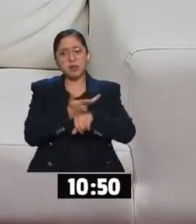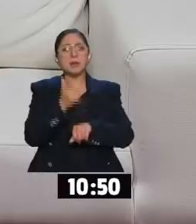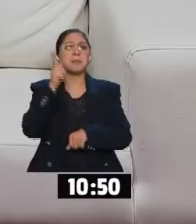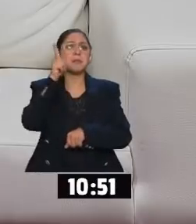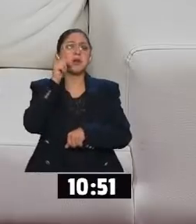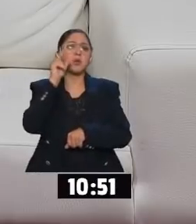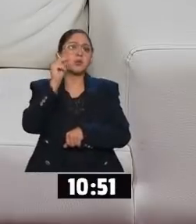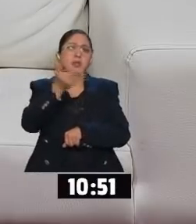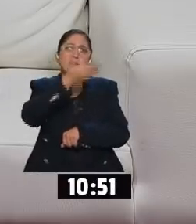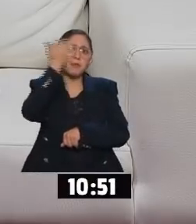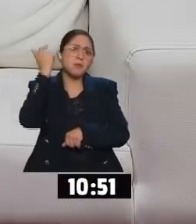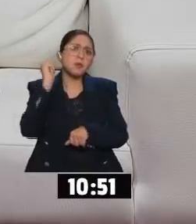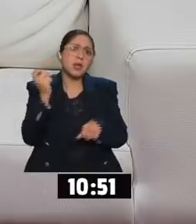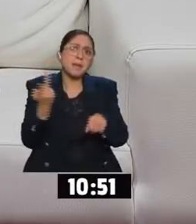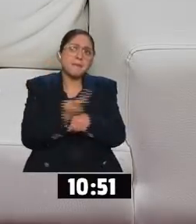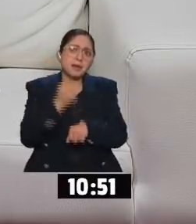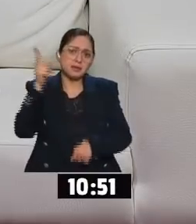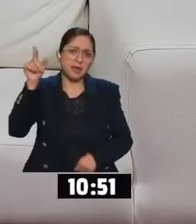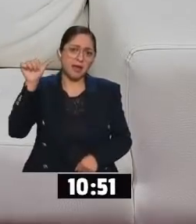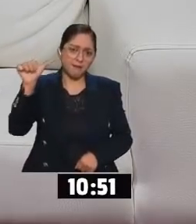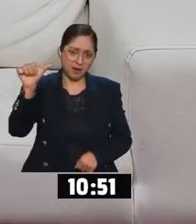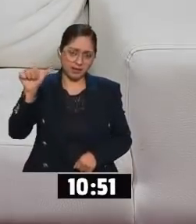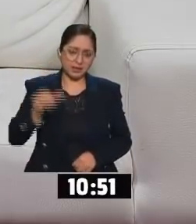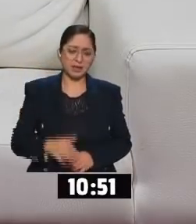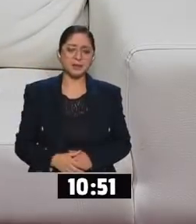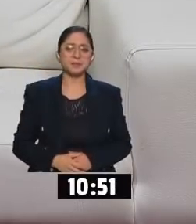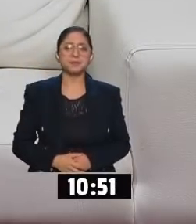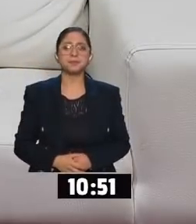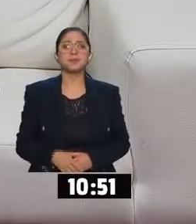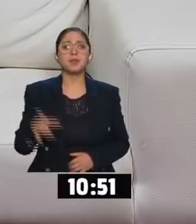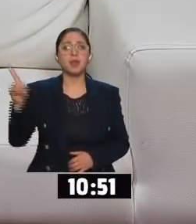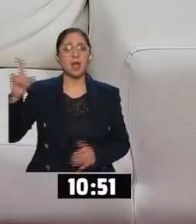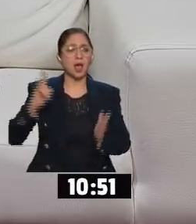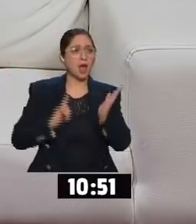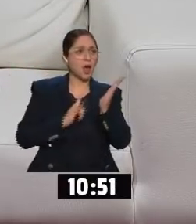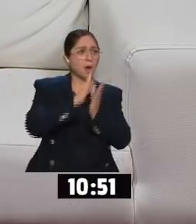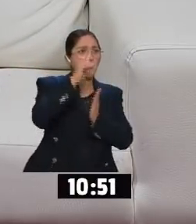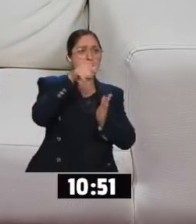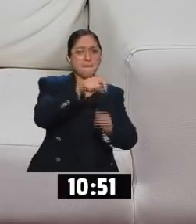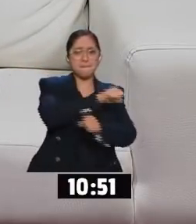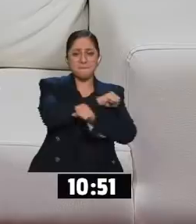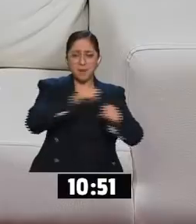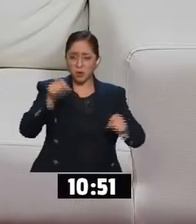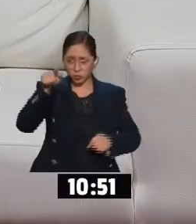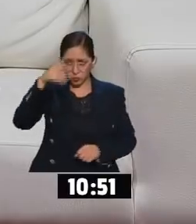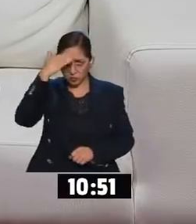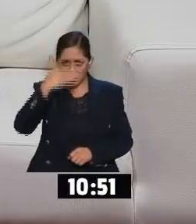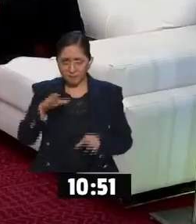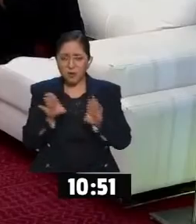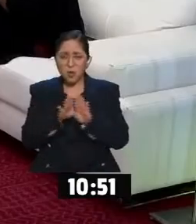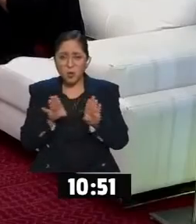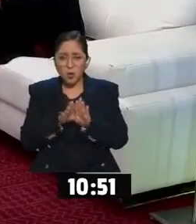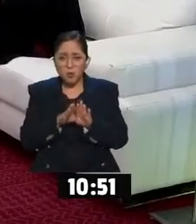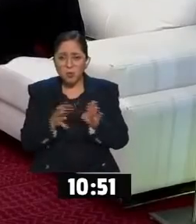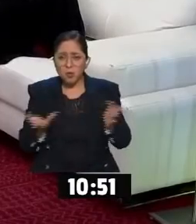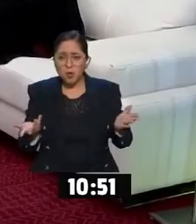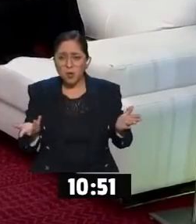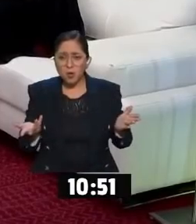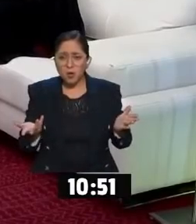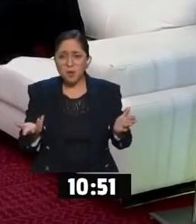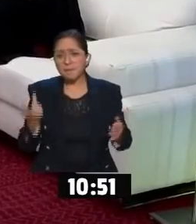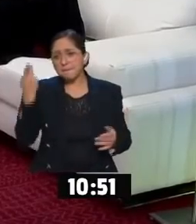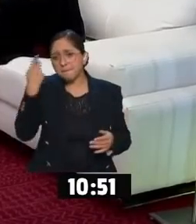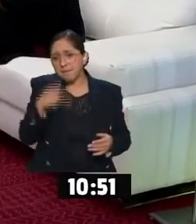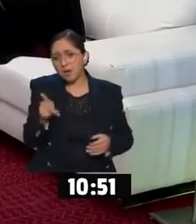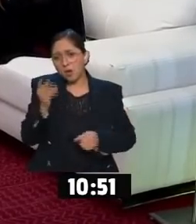va a pasar. Ahora, hubo ataques al aeropuerto ayer, señora. ¿Tú sabes algo, Farah? Pues esa es una cuestión también muy crítica,